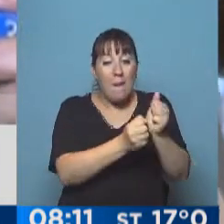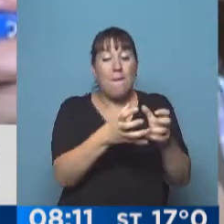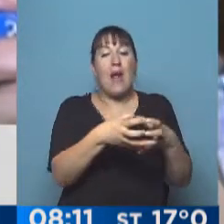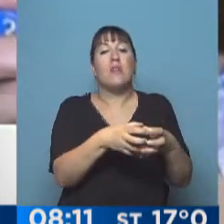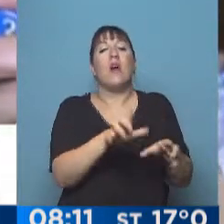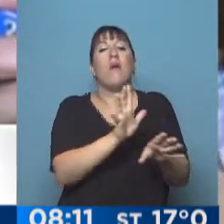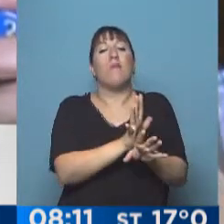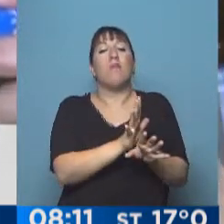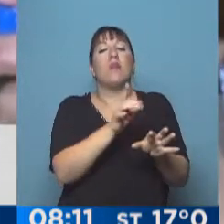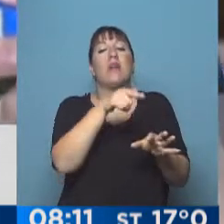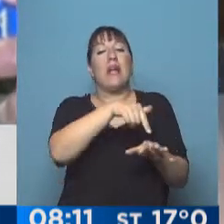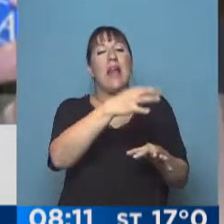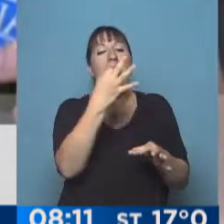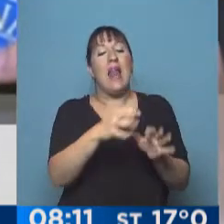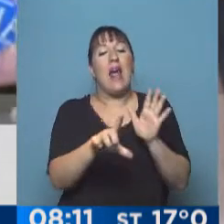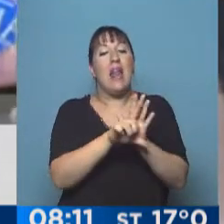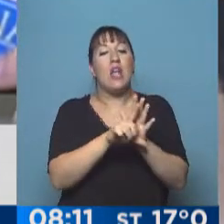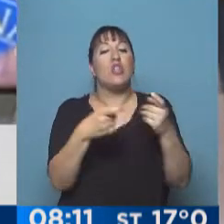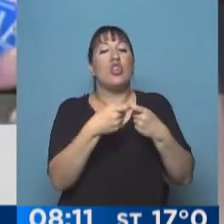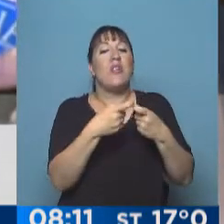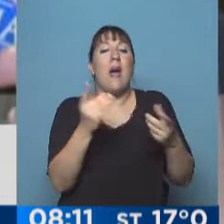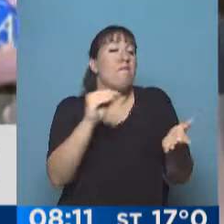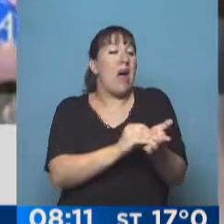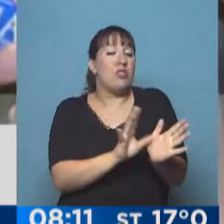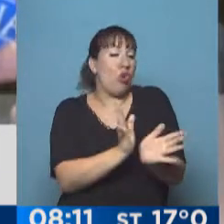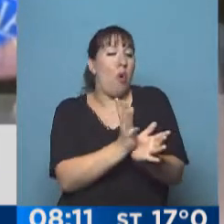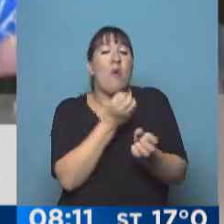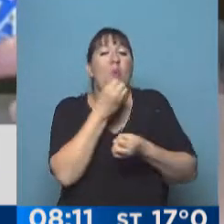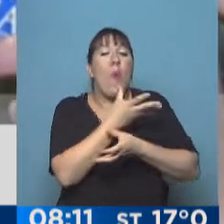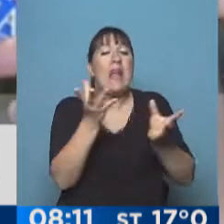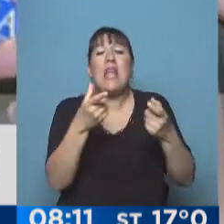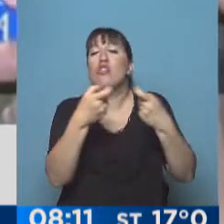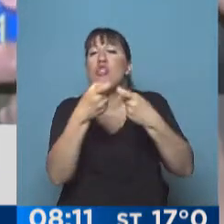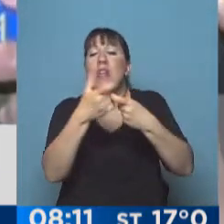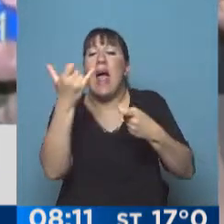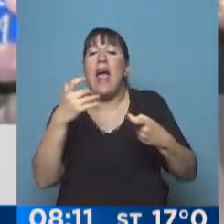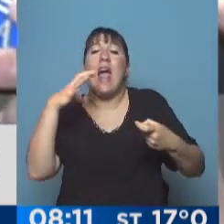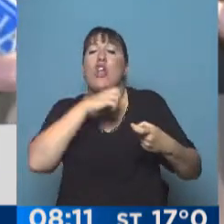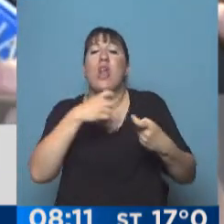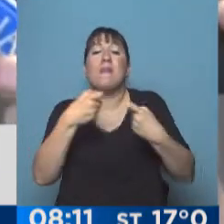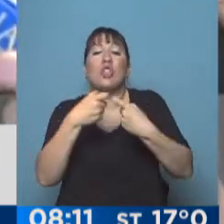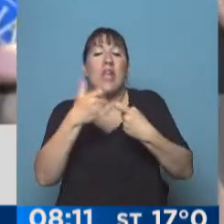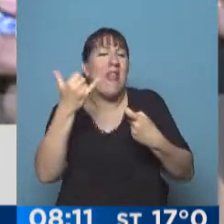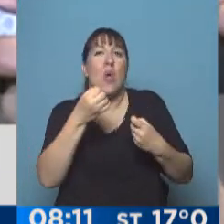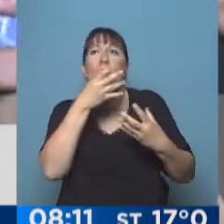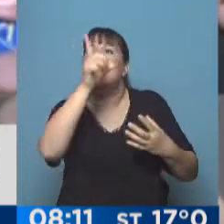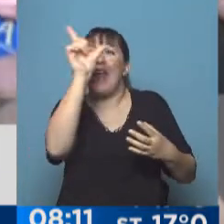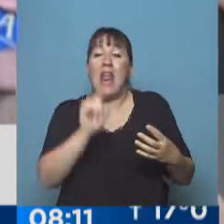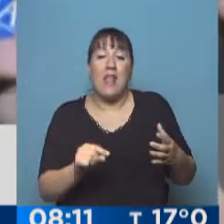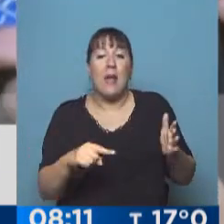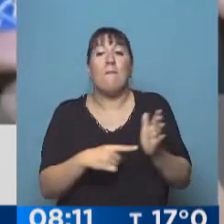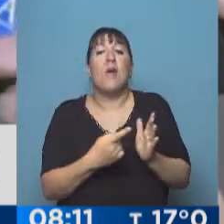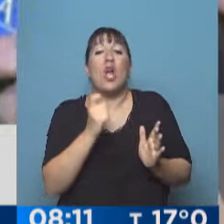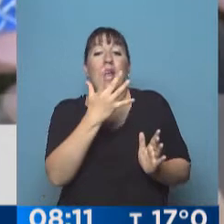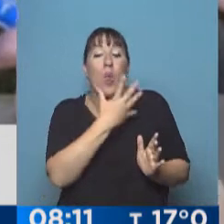quinta de la ley de sociedades argentinas que es una sociedad más cualquiera como cualquier sociedad que anda anónima que hay en el país aunque el capital se el